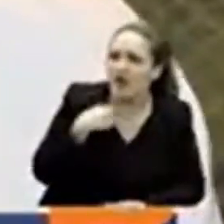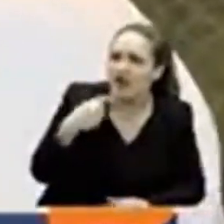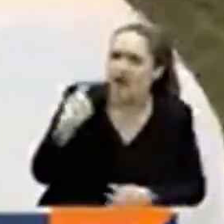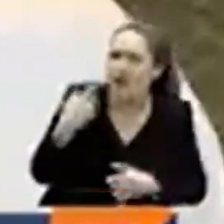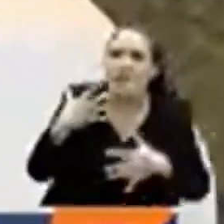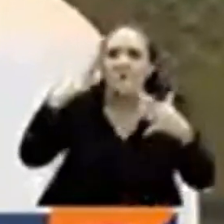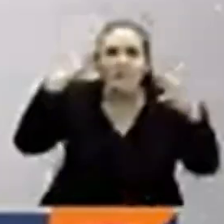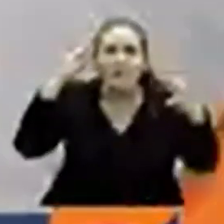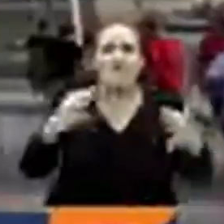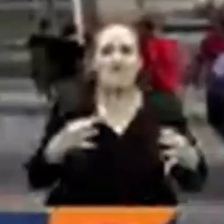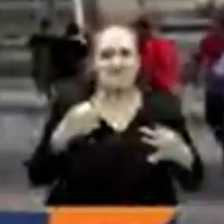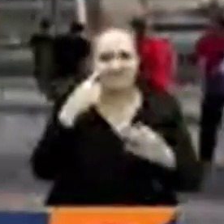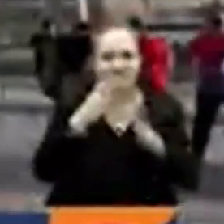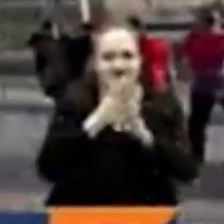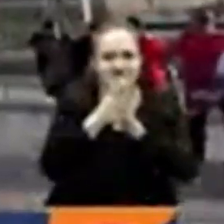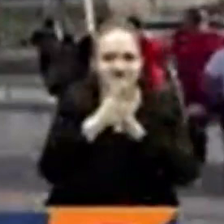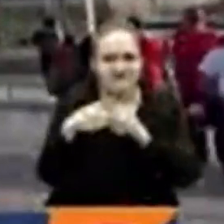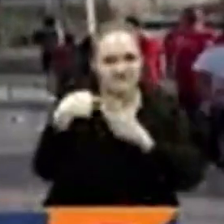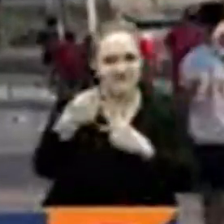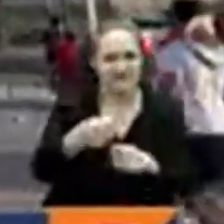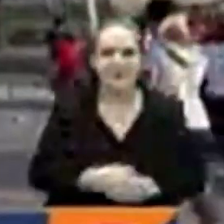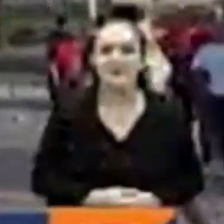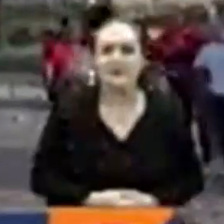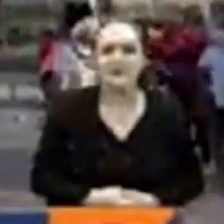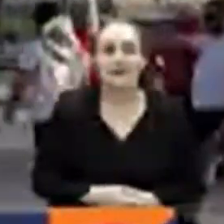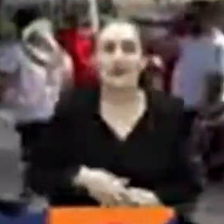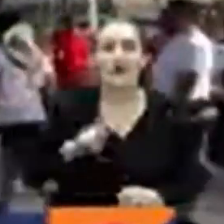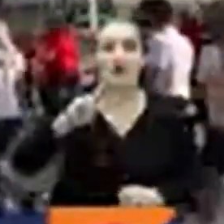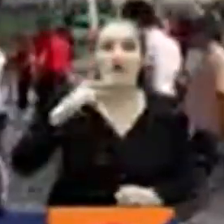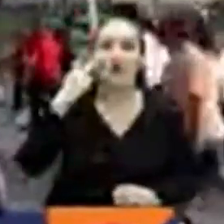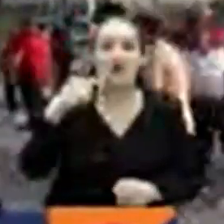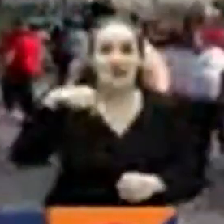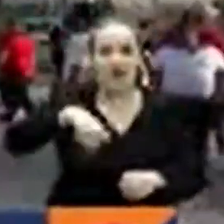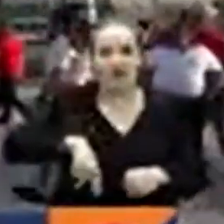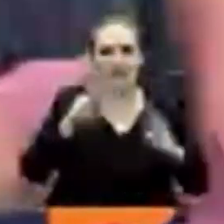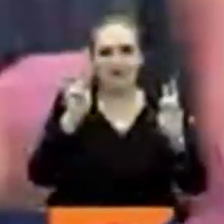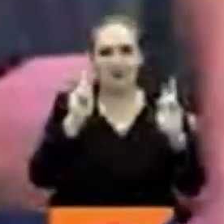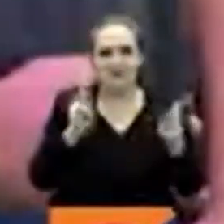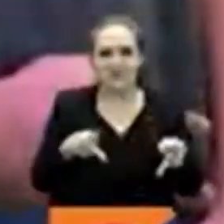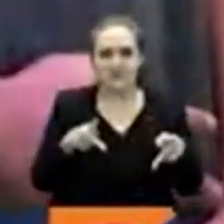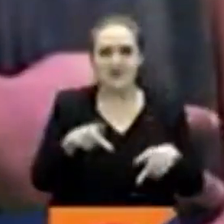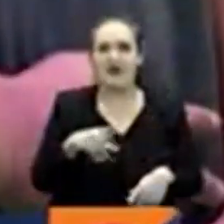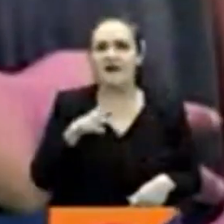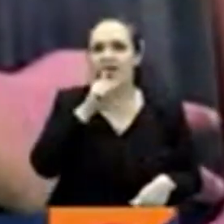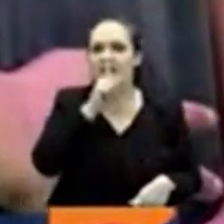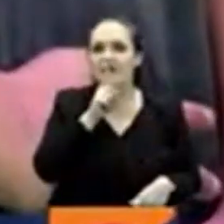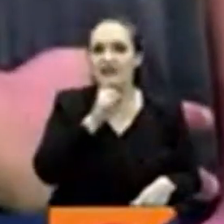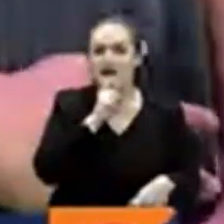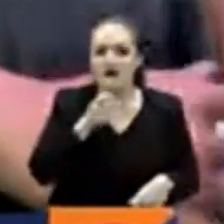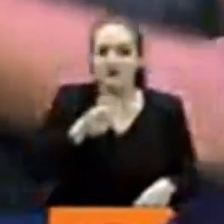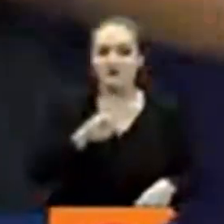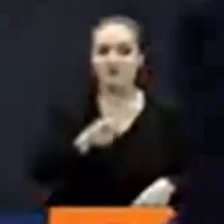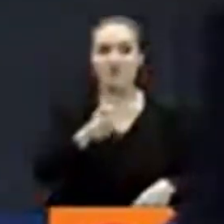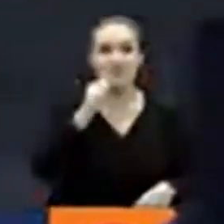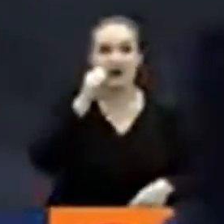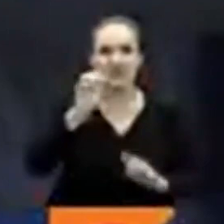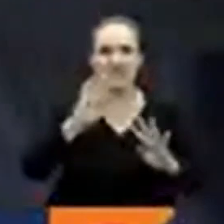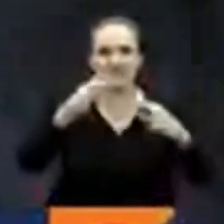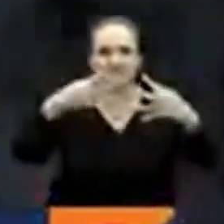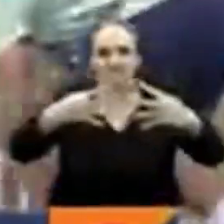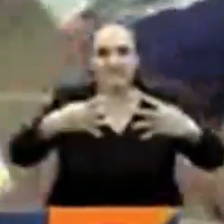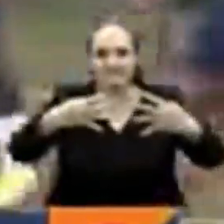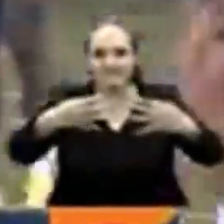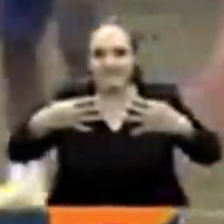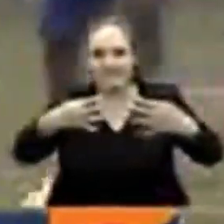RTVC Noticias. Segundo día de descanso en Qatar, pero todo está listo para los cuartos de final y empezar a buscar el